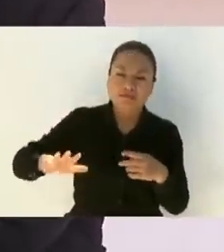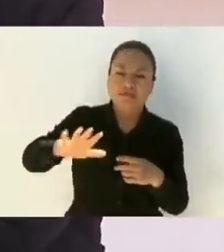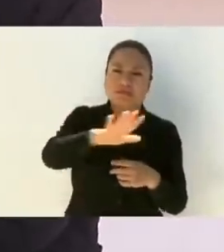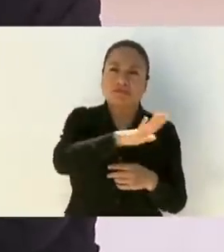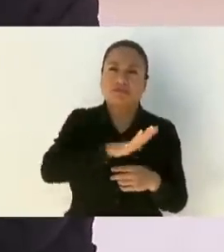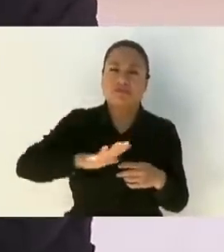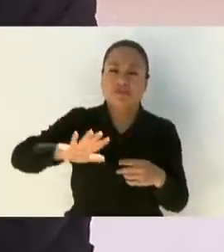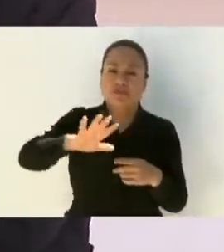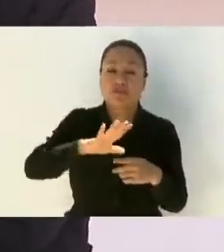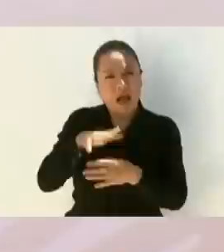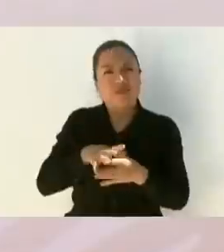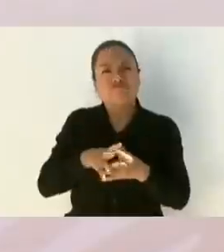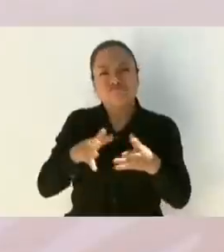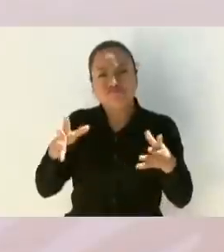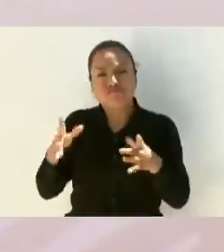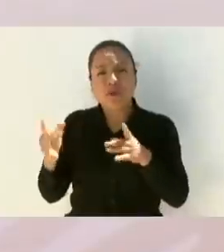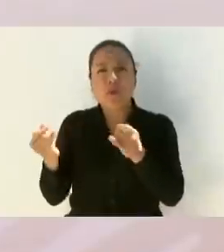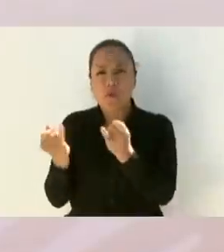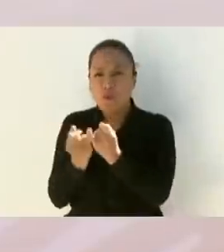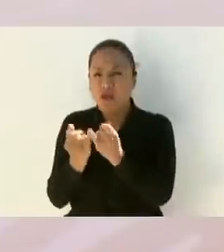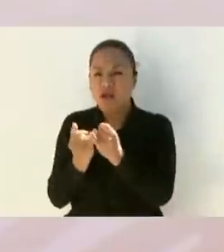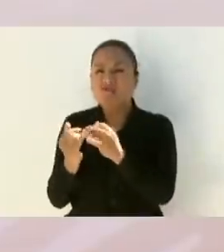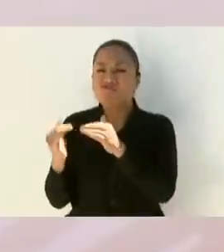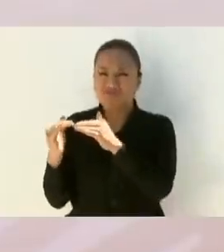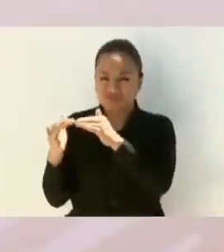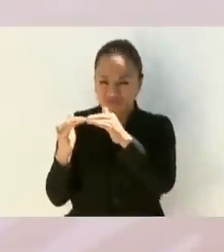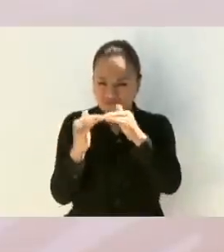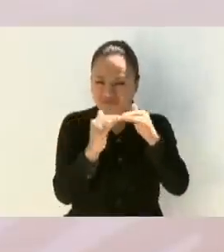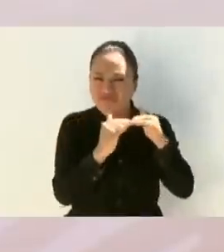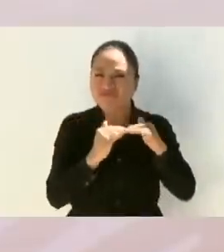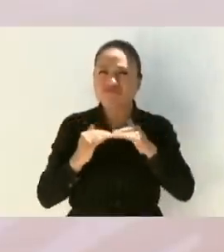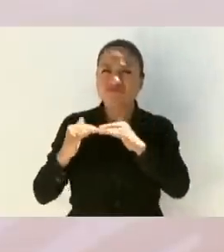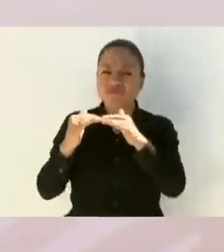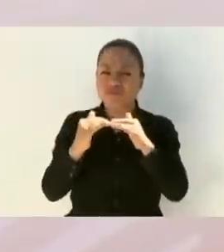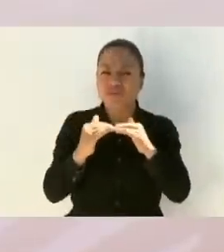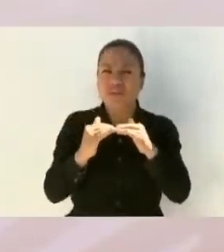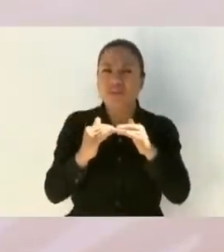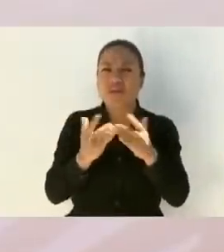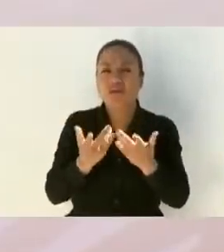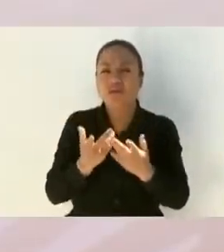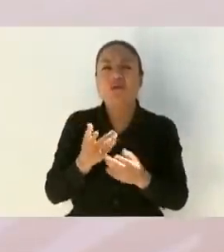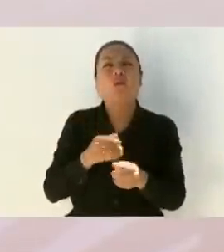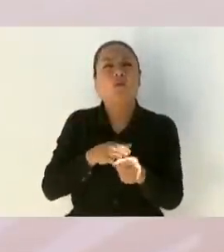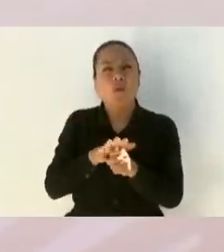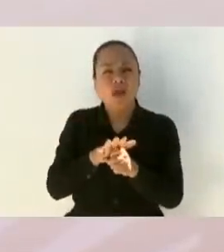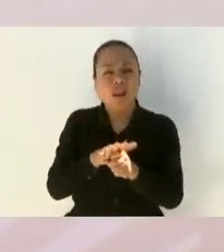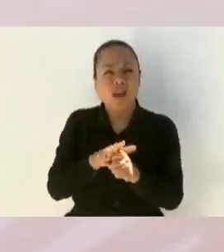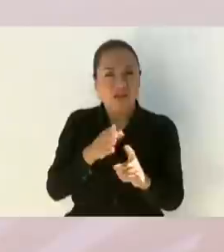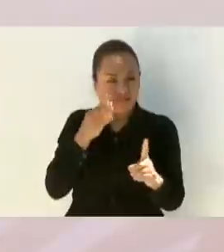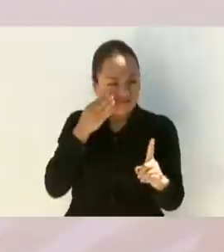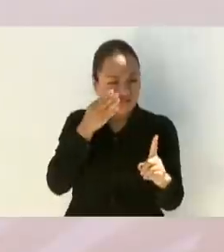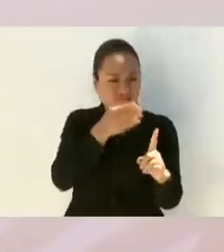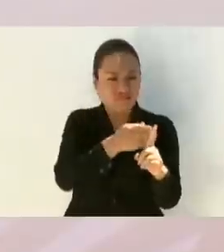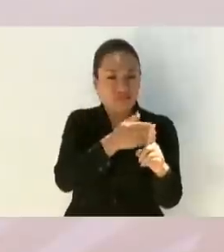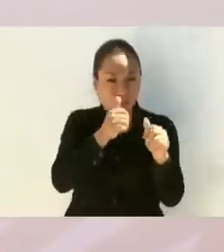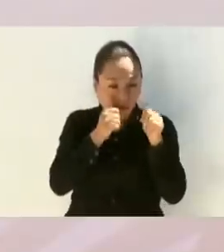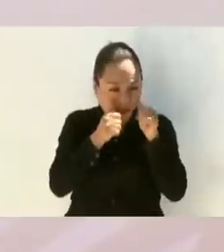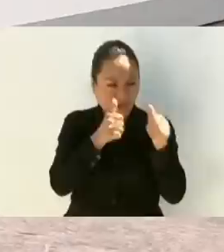pueblo, que debemos darle preferencia a la gente